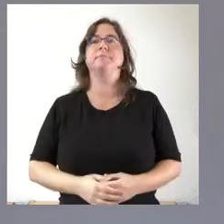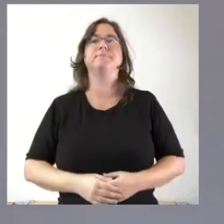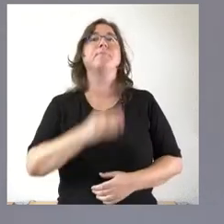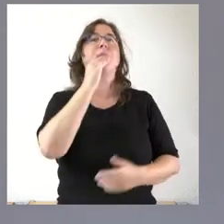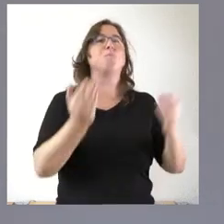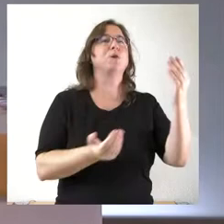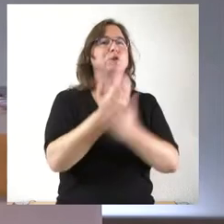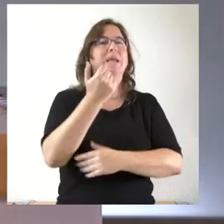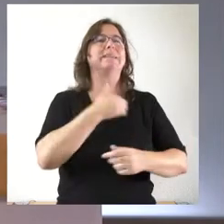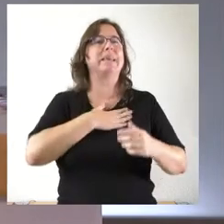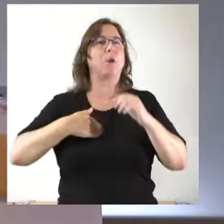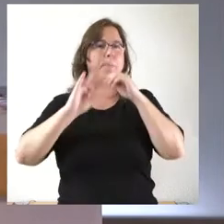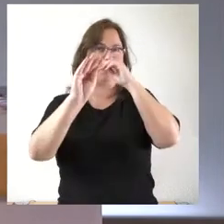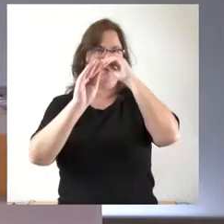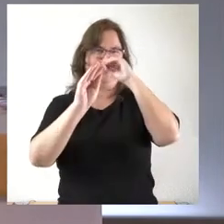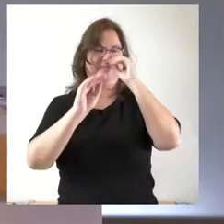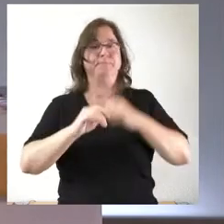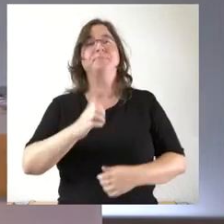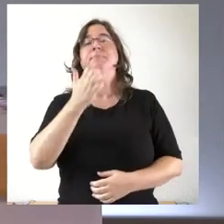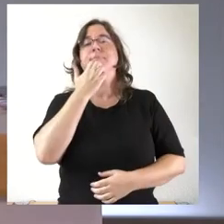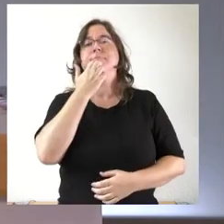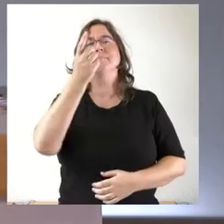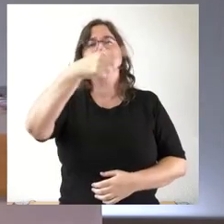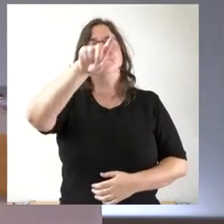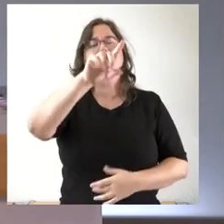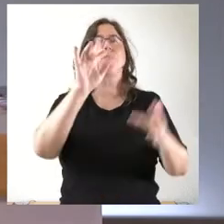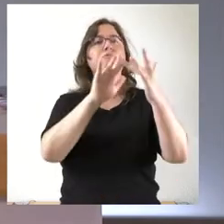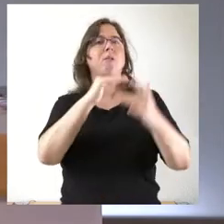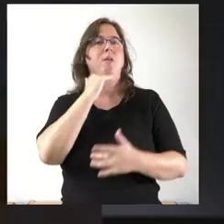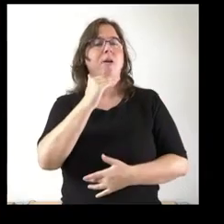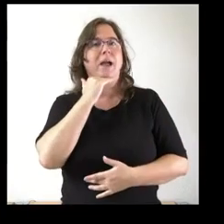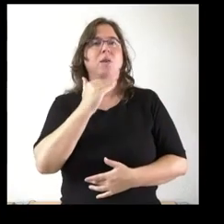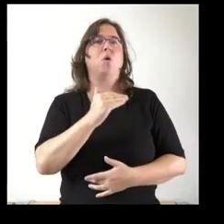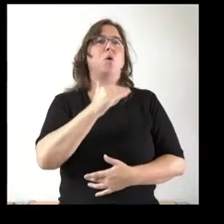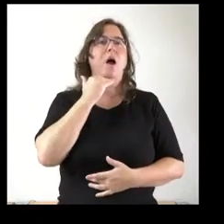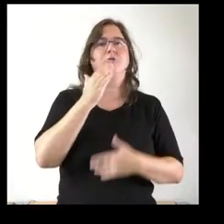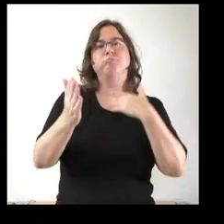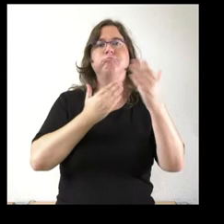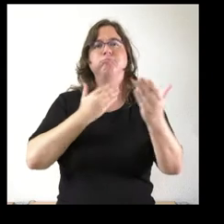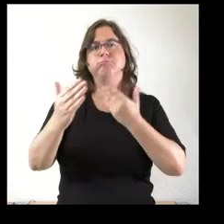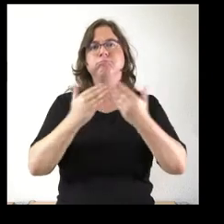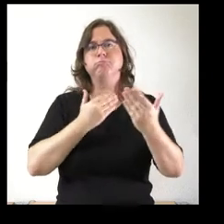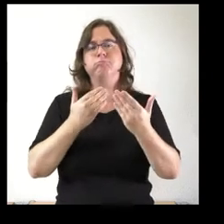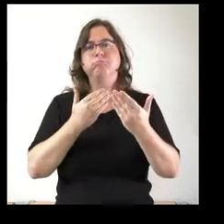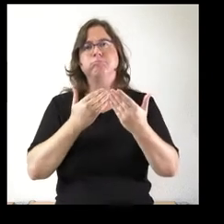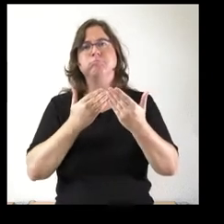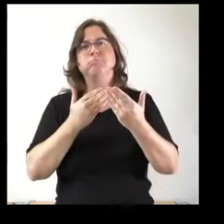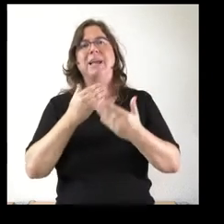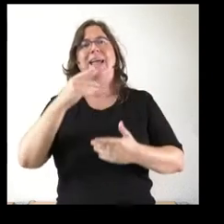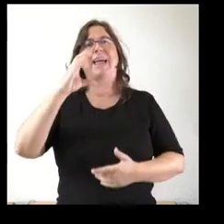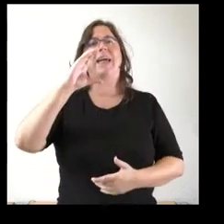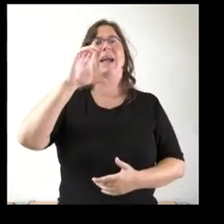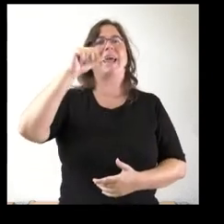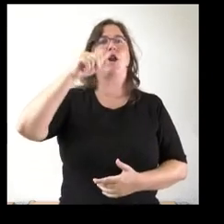días. Yo le quería preguntar si ustedes se han puesto en contacto o han mantenido alguna conversación con Nuclenor o las dos